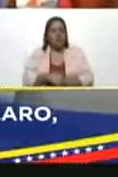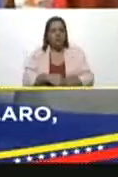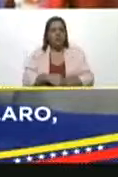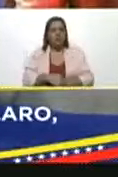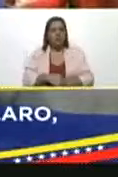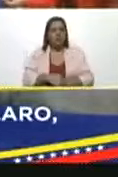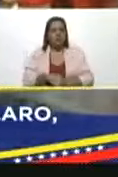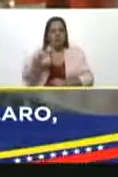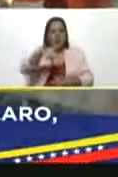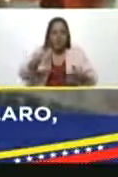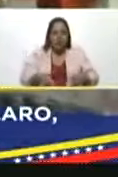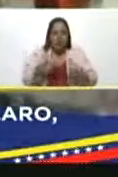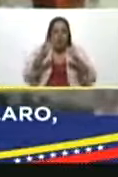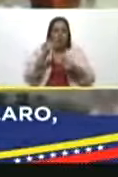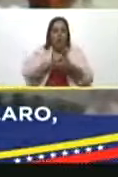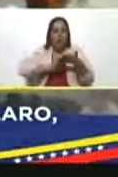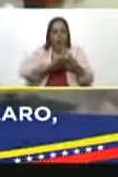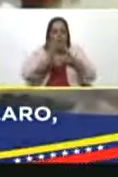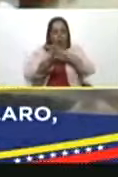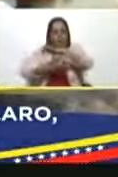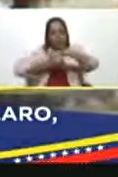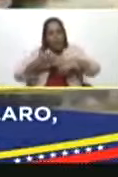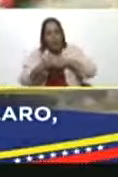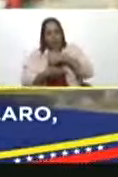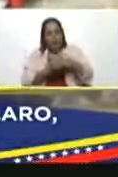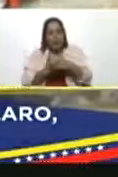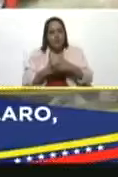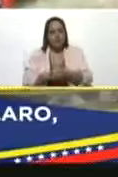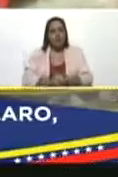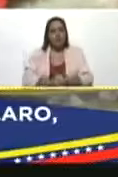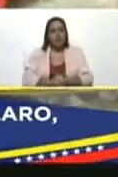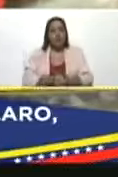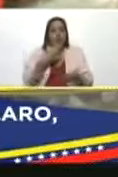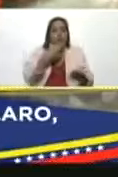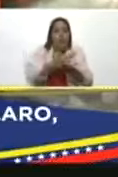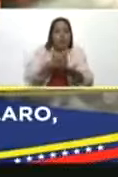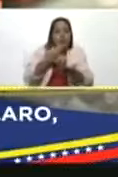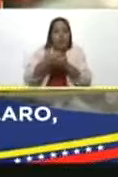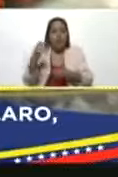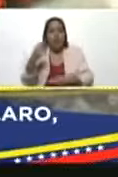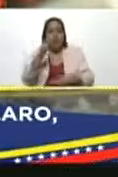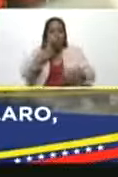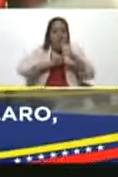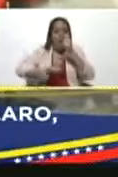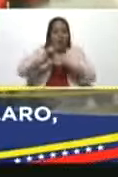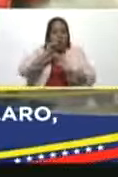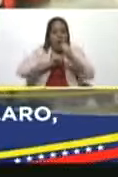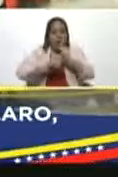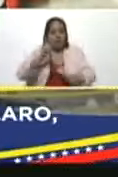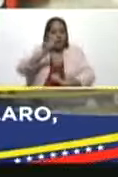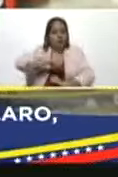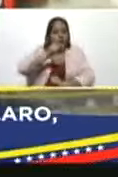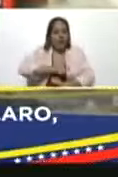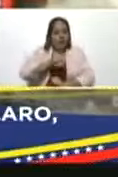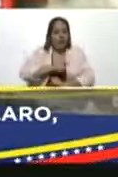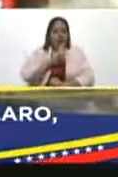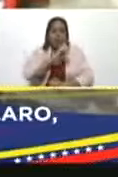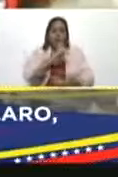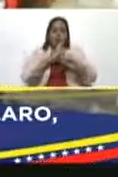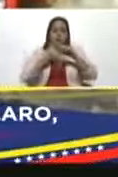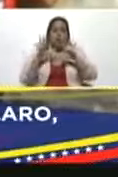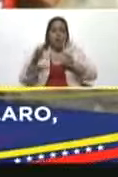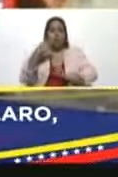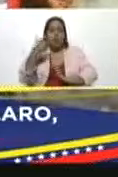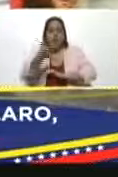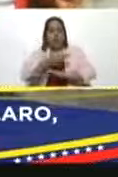respuesta de esto va a permitir ahora resolver el problema de las múltiples solicitudes que teníamos por necesidad de agua en el 1x10 del buen